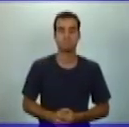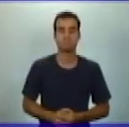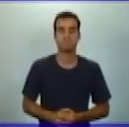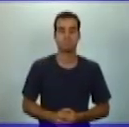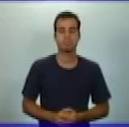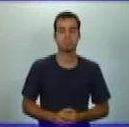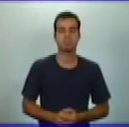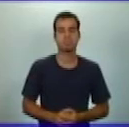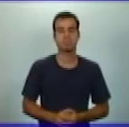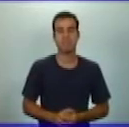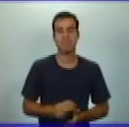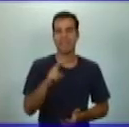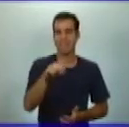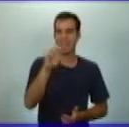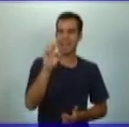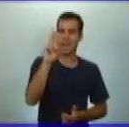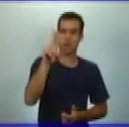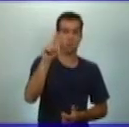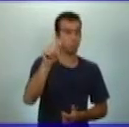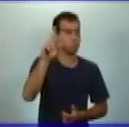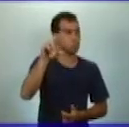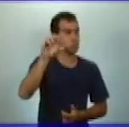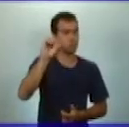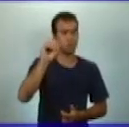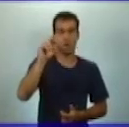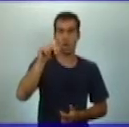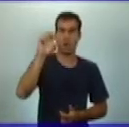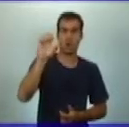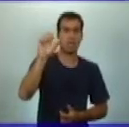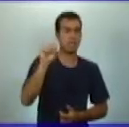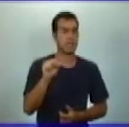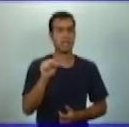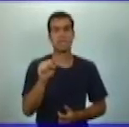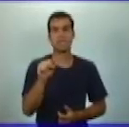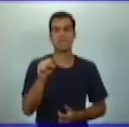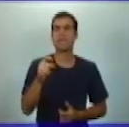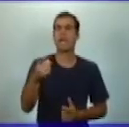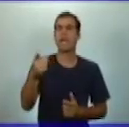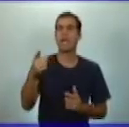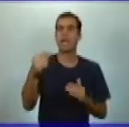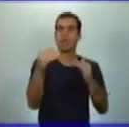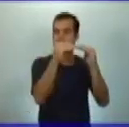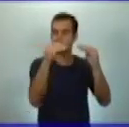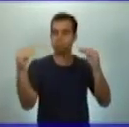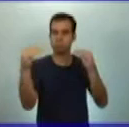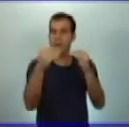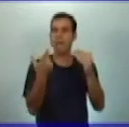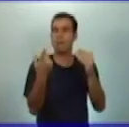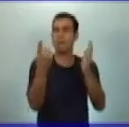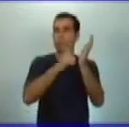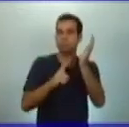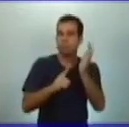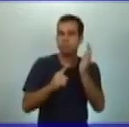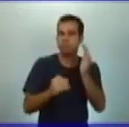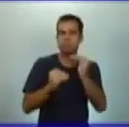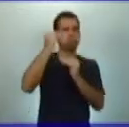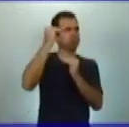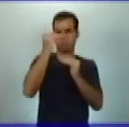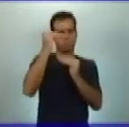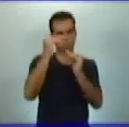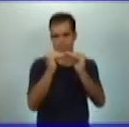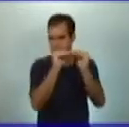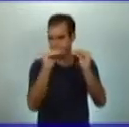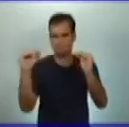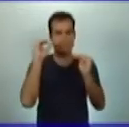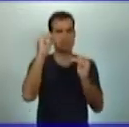su nombre le indica, no tienen carga, son neutros, por eso es que su carga es 0. ¿En qué zona del átomo se encuentran